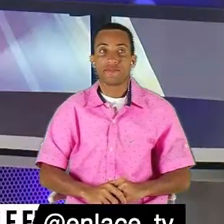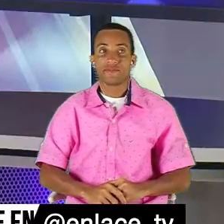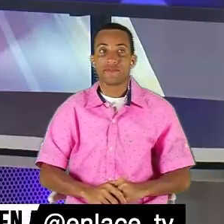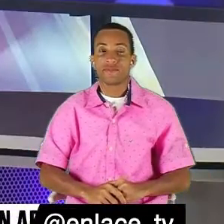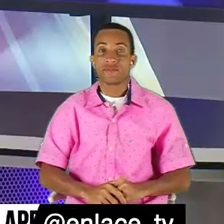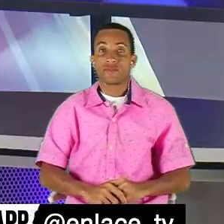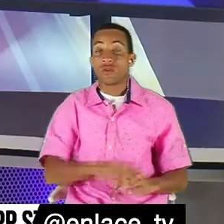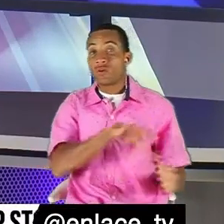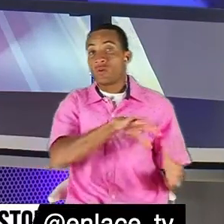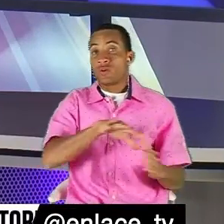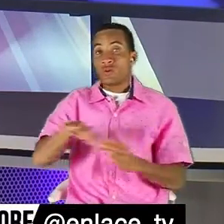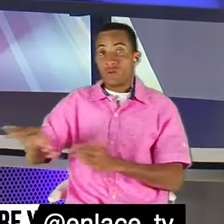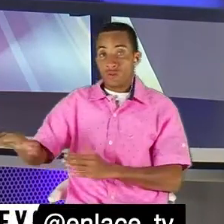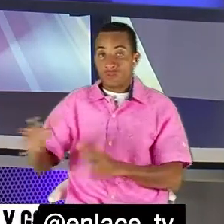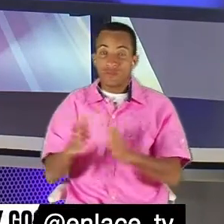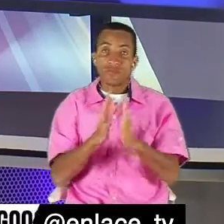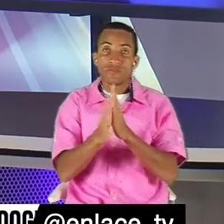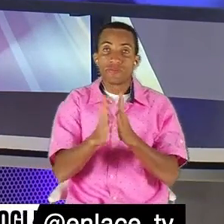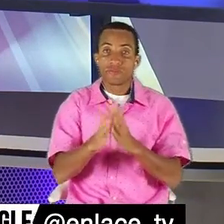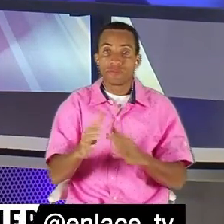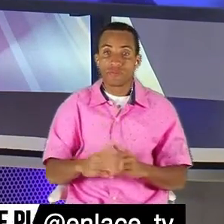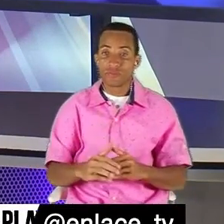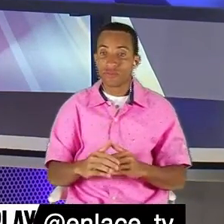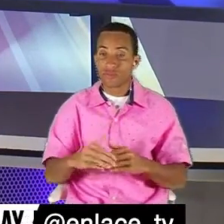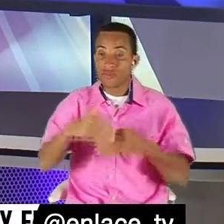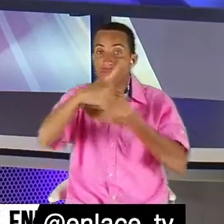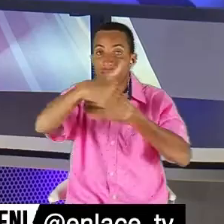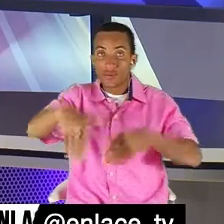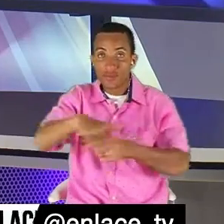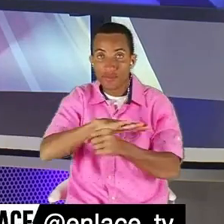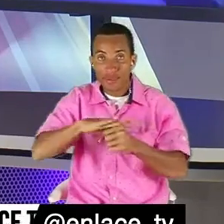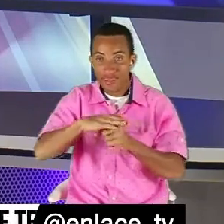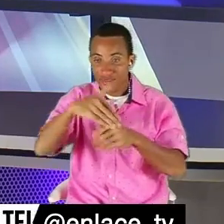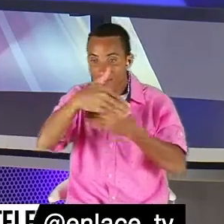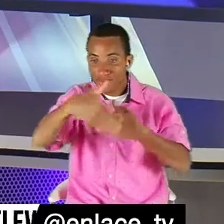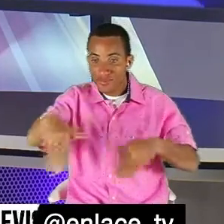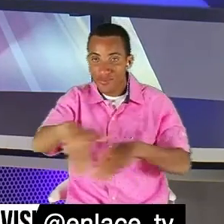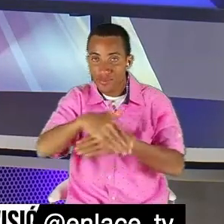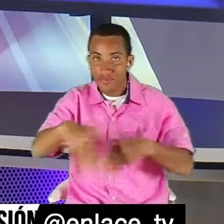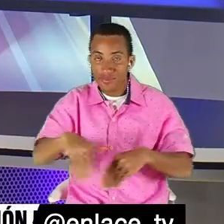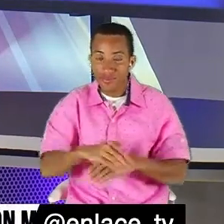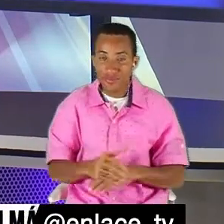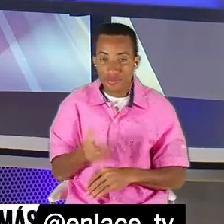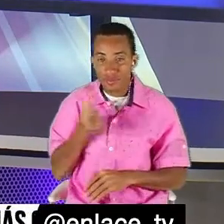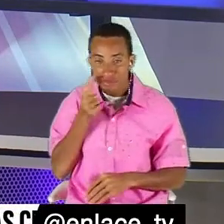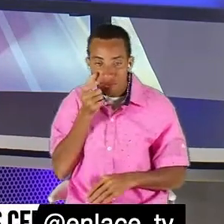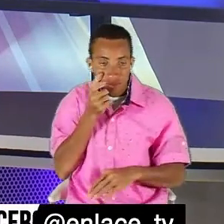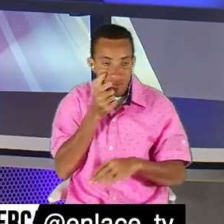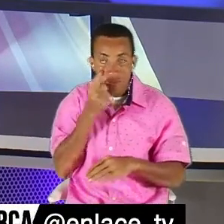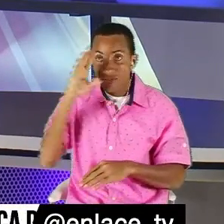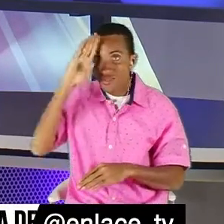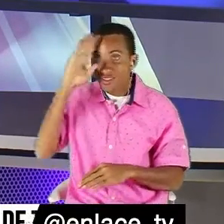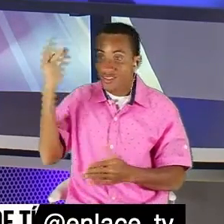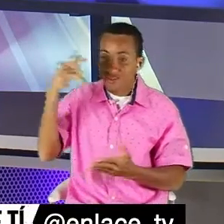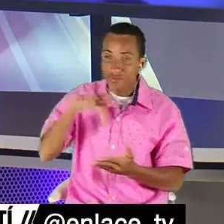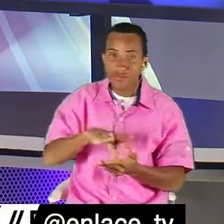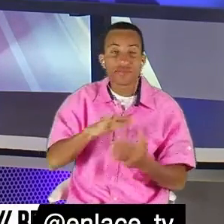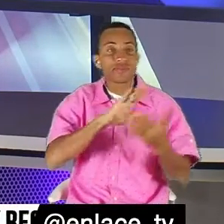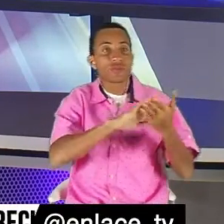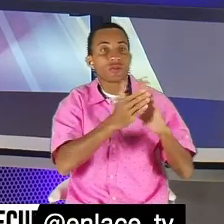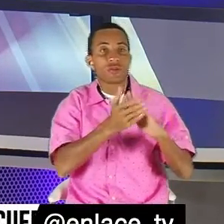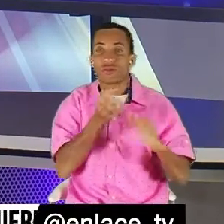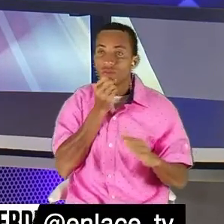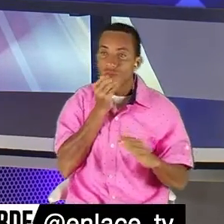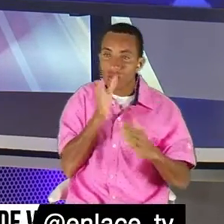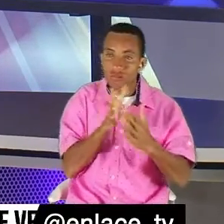En otras noticias, el cuadrante de la policía del Magdalena Medio acudió al barrio 9 de agosto, en donde la comunidad misma denunció